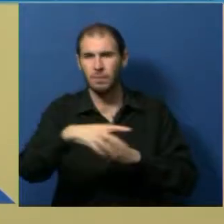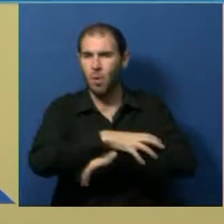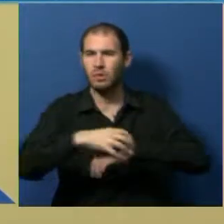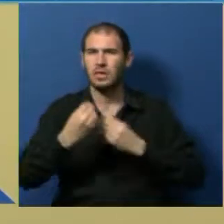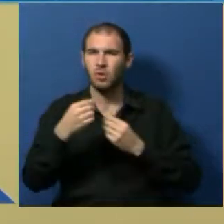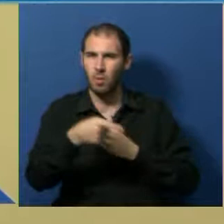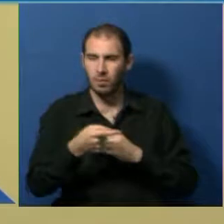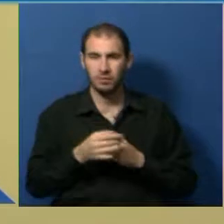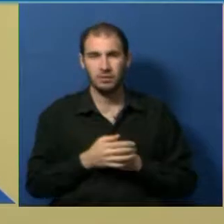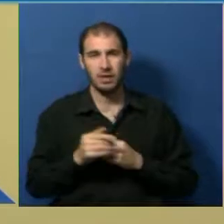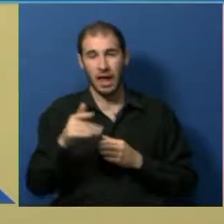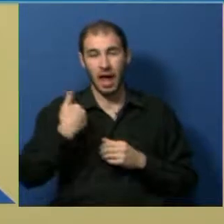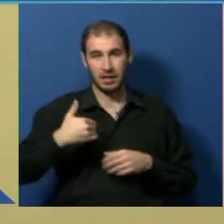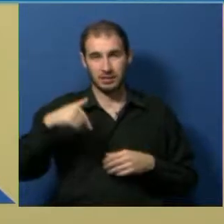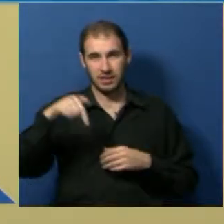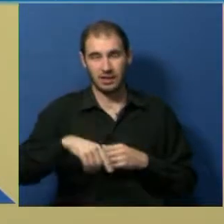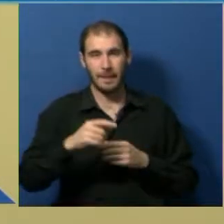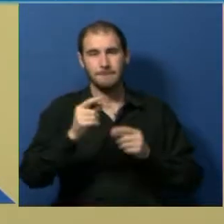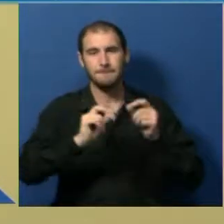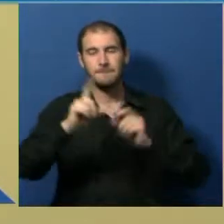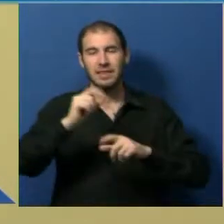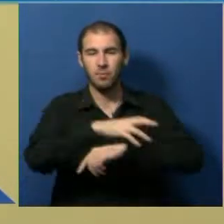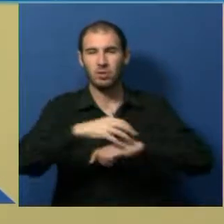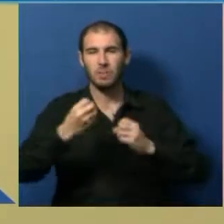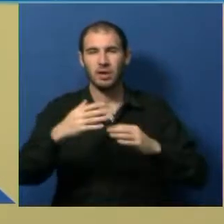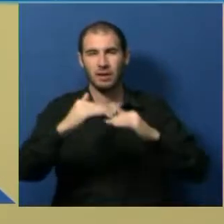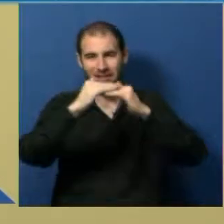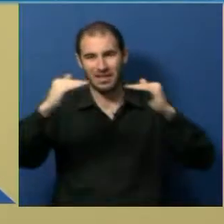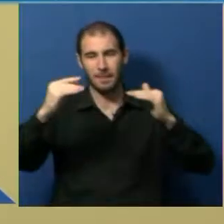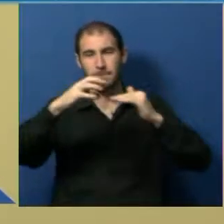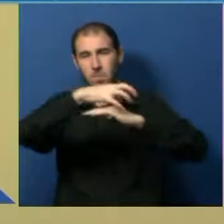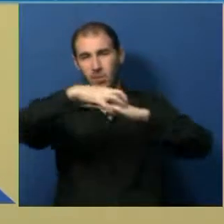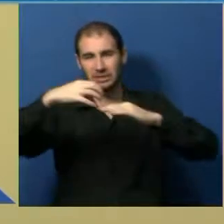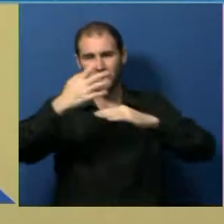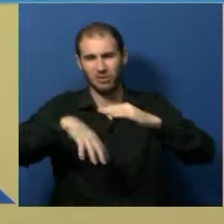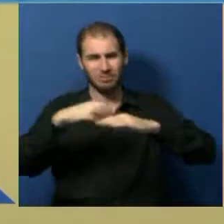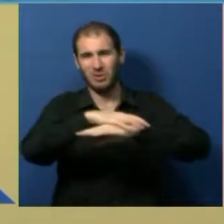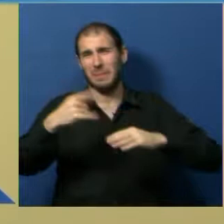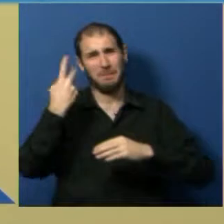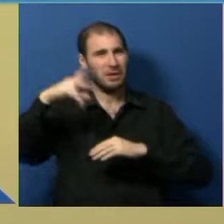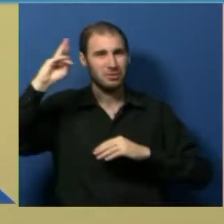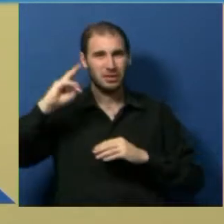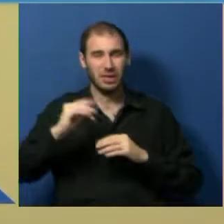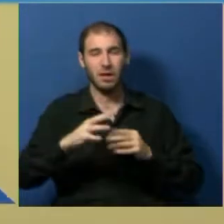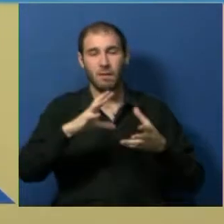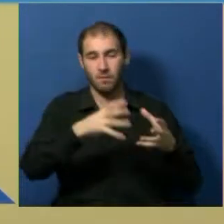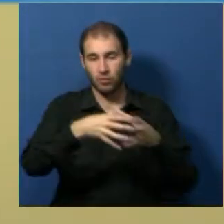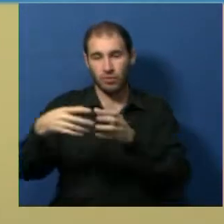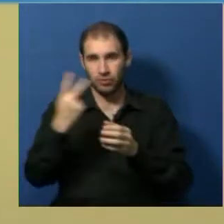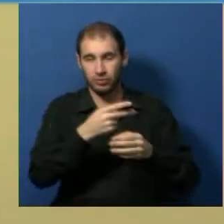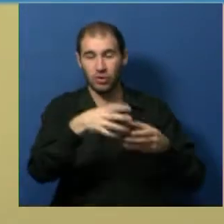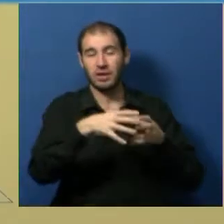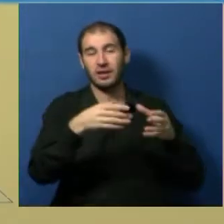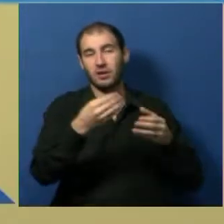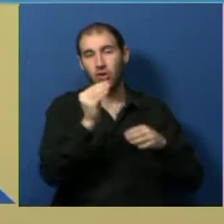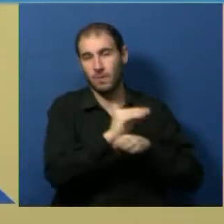pobreza? Nosotros en Argentina medimos la pobreza por la línea de pobreza y la línea de indigencia, es decir, se toman dos canastas, una es la canasta